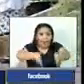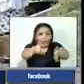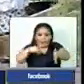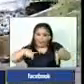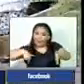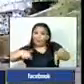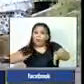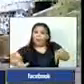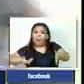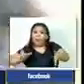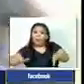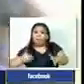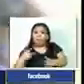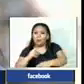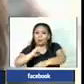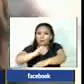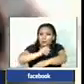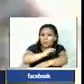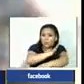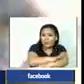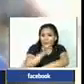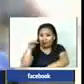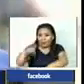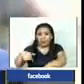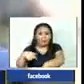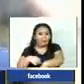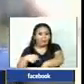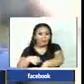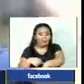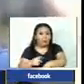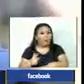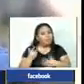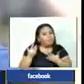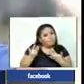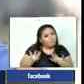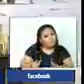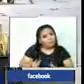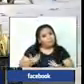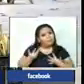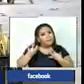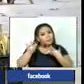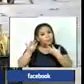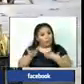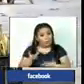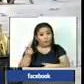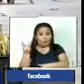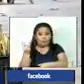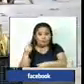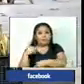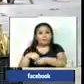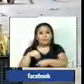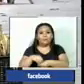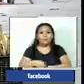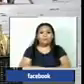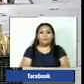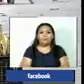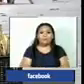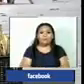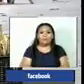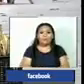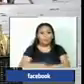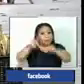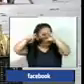carretera, ofreciendo fruta de temporada, con la esperanza de generar ingresos.